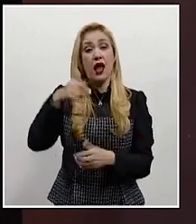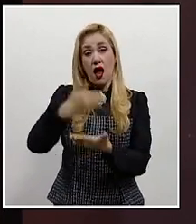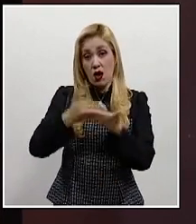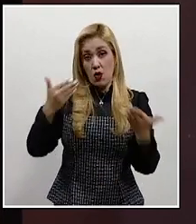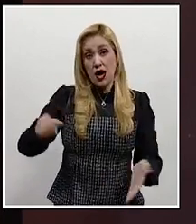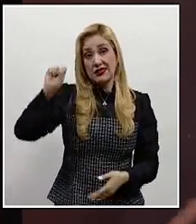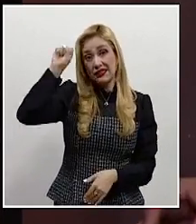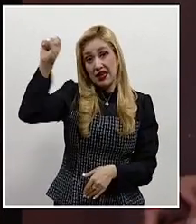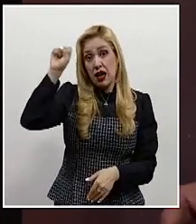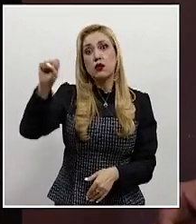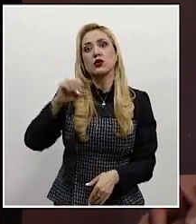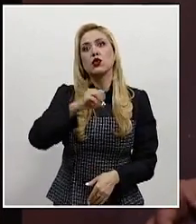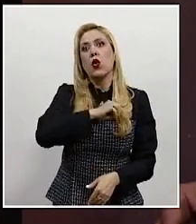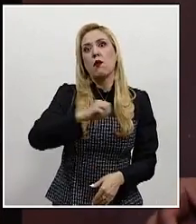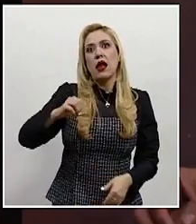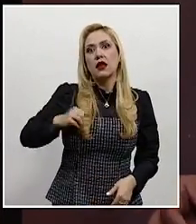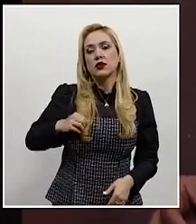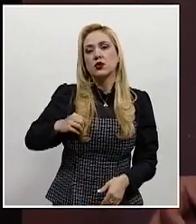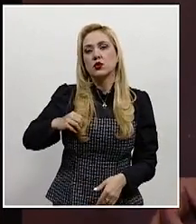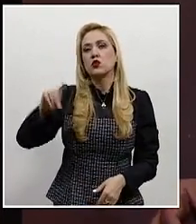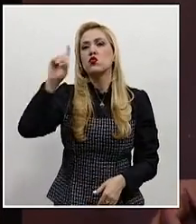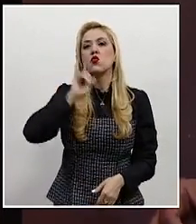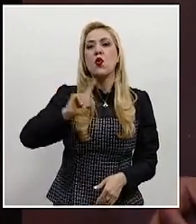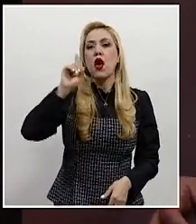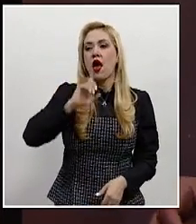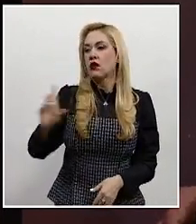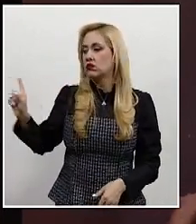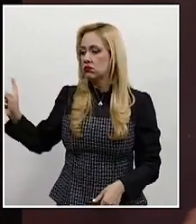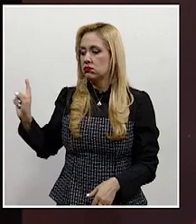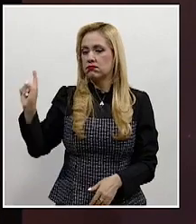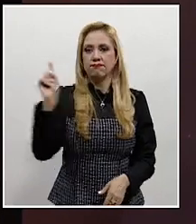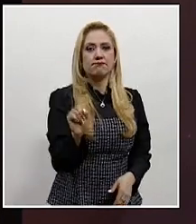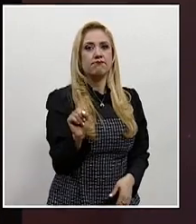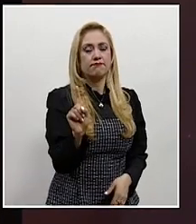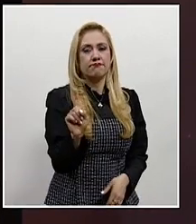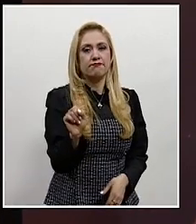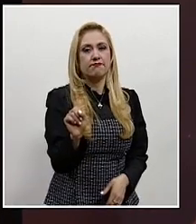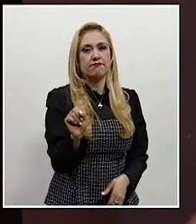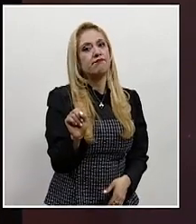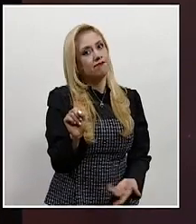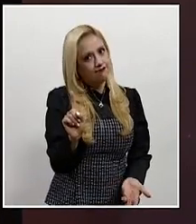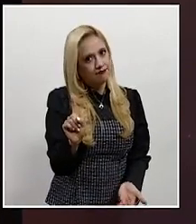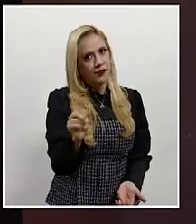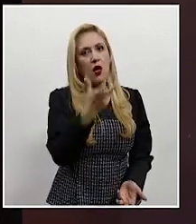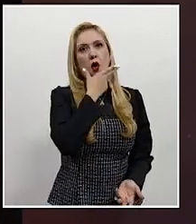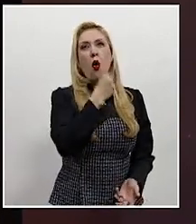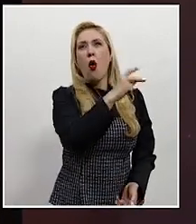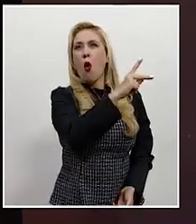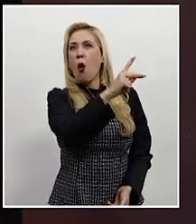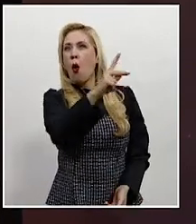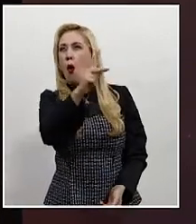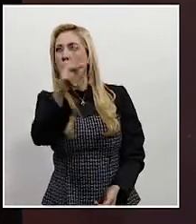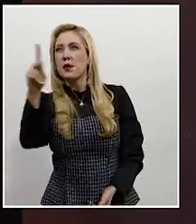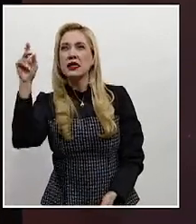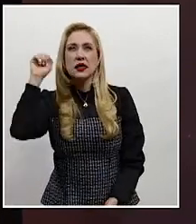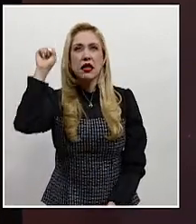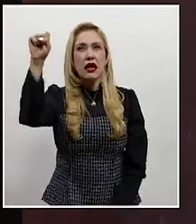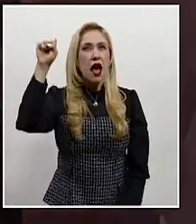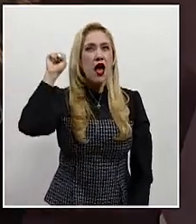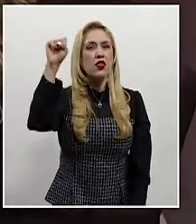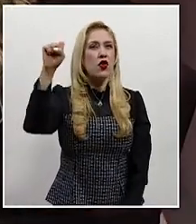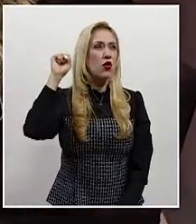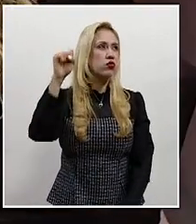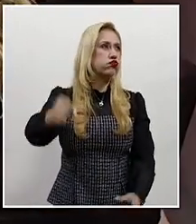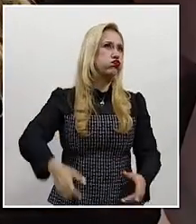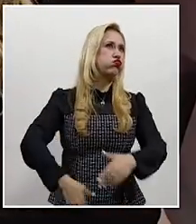están obligados a tener representatividad en razón de género. Eso quiere decir que un lo mundo que más... nunca había pasado. Jamás.